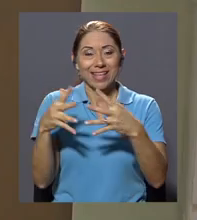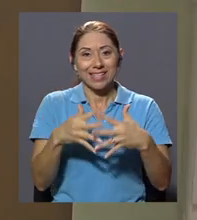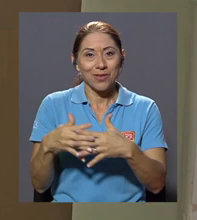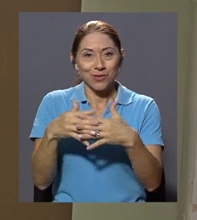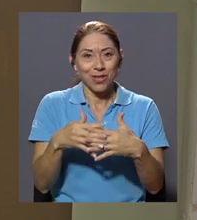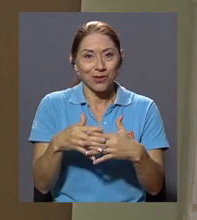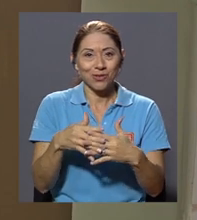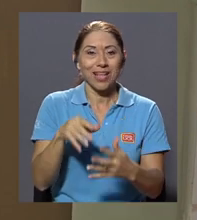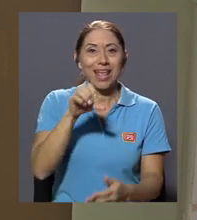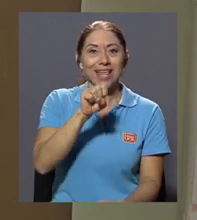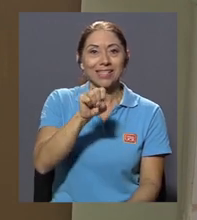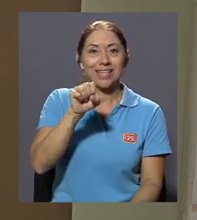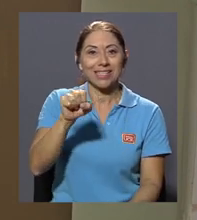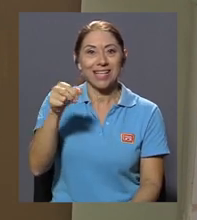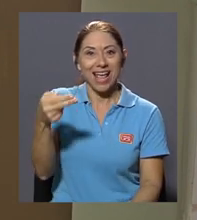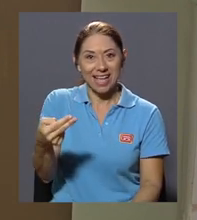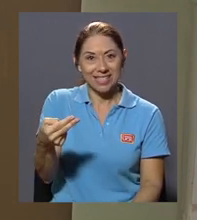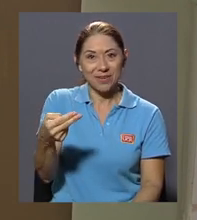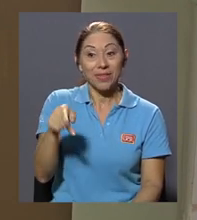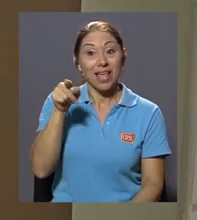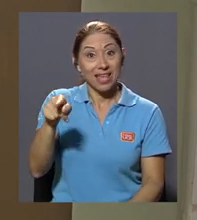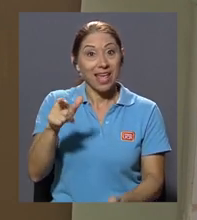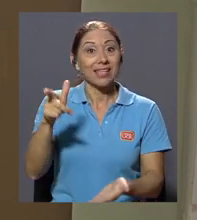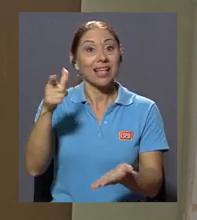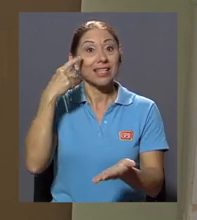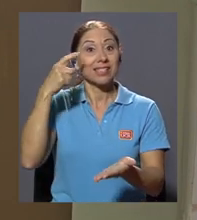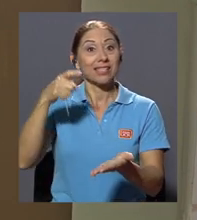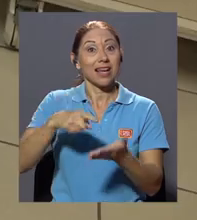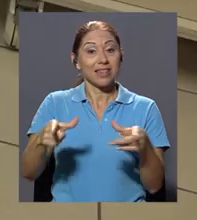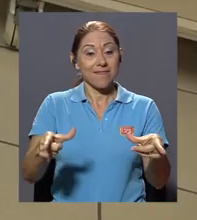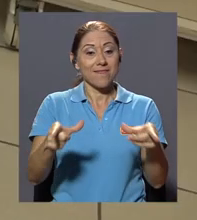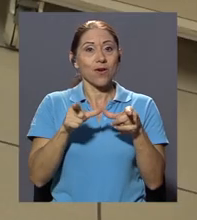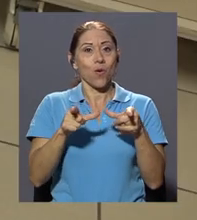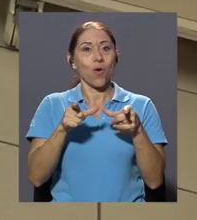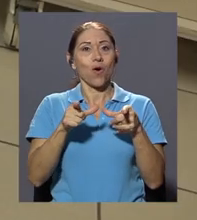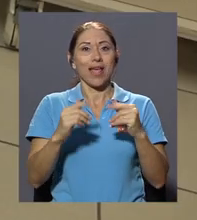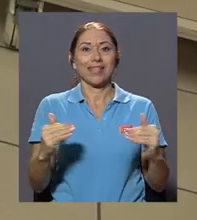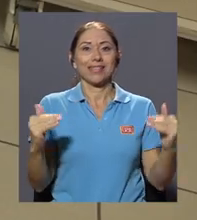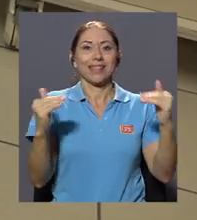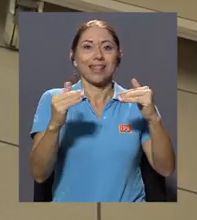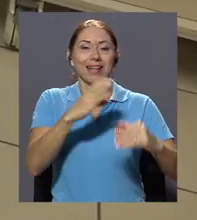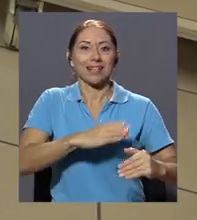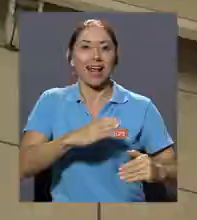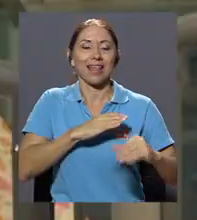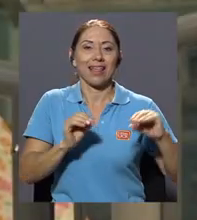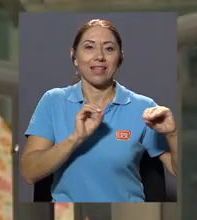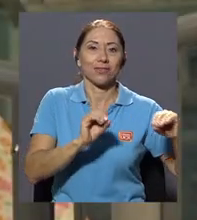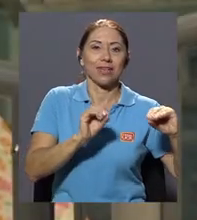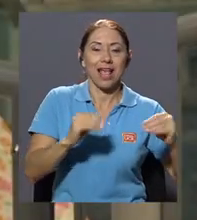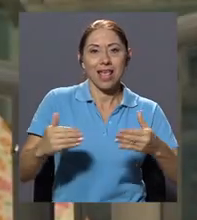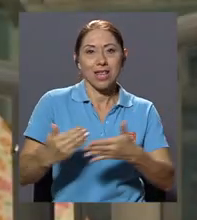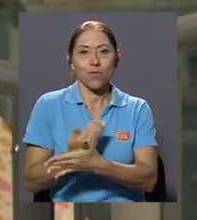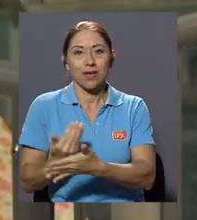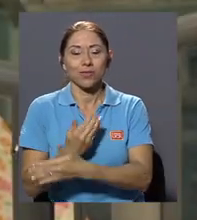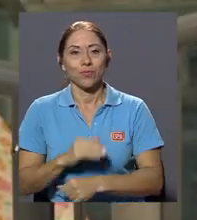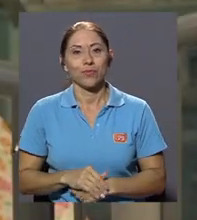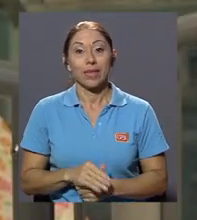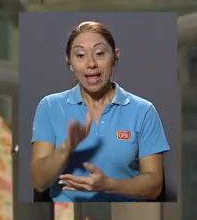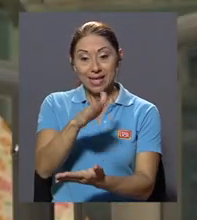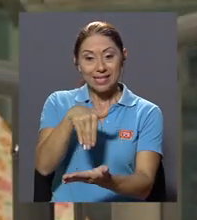Unidos, SSH, que certificó los estándares de calidad en enseñanza e innovación. El centro de